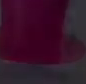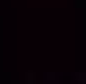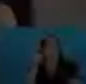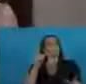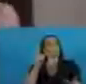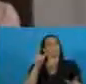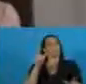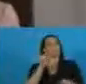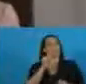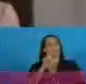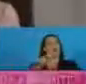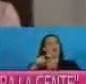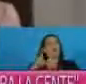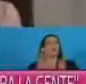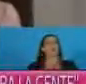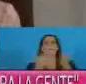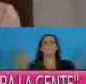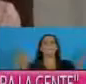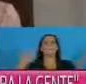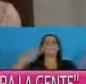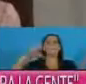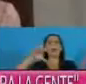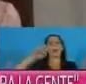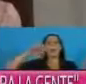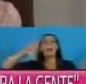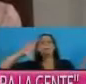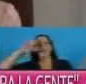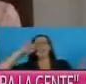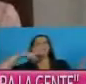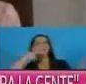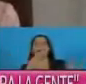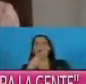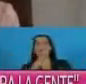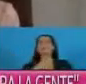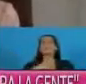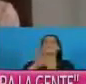El país que viene y dice, ante la expectativa del mensaje presidencial,